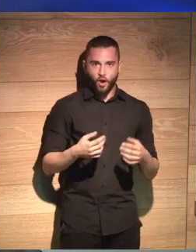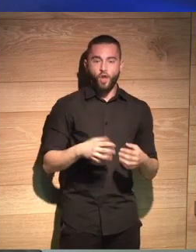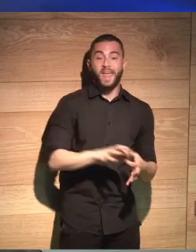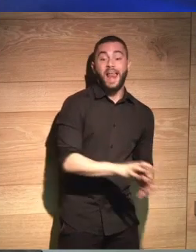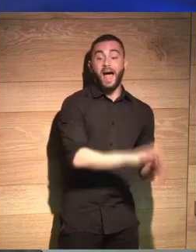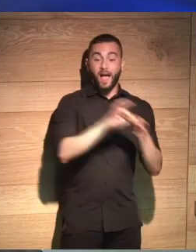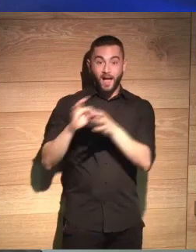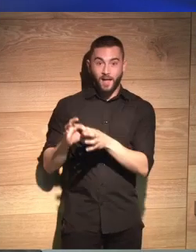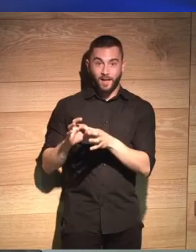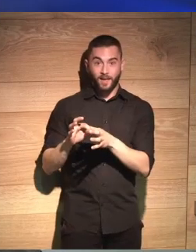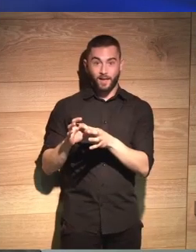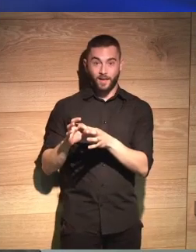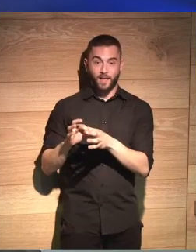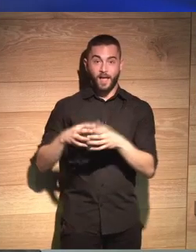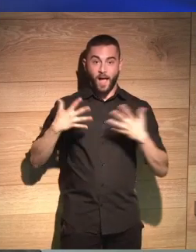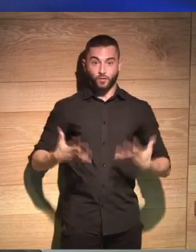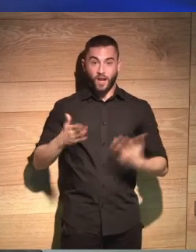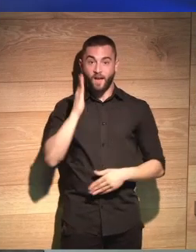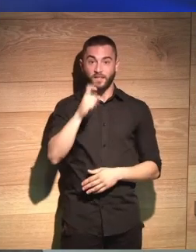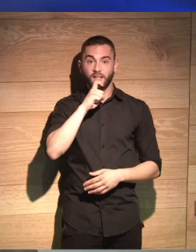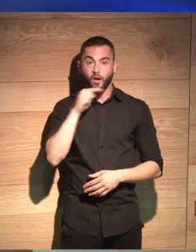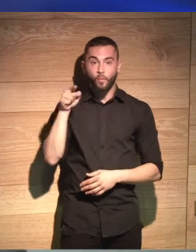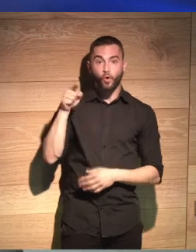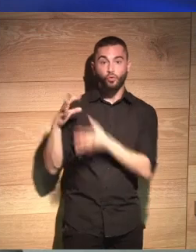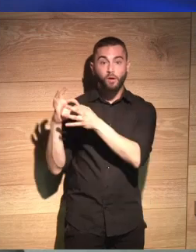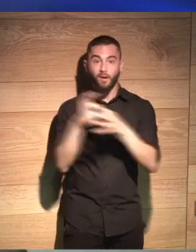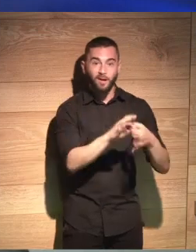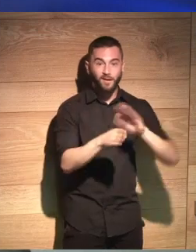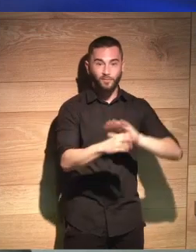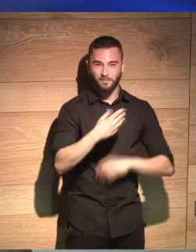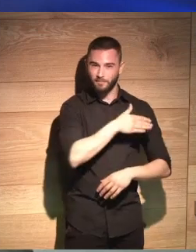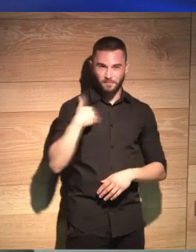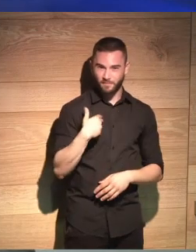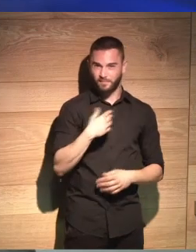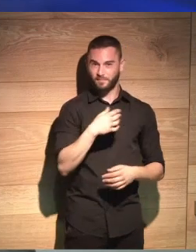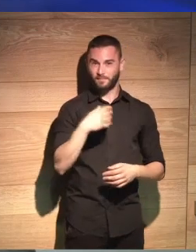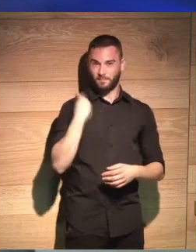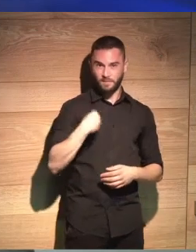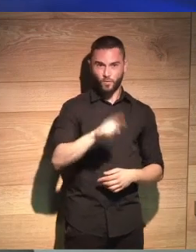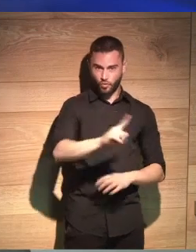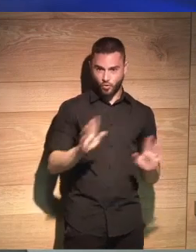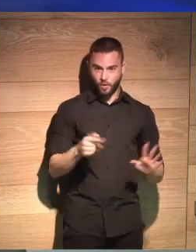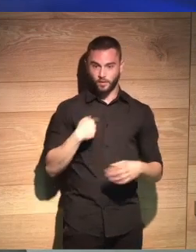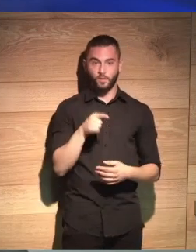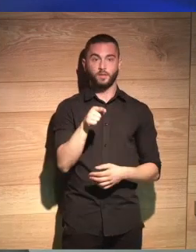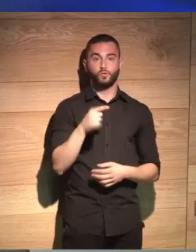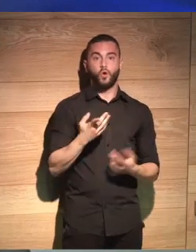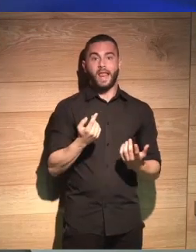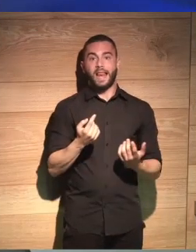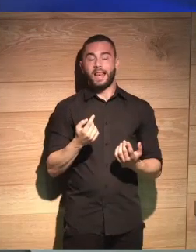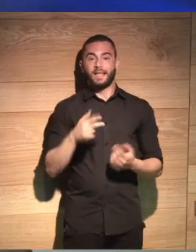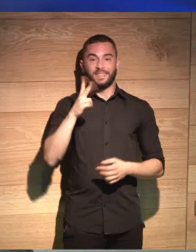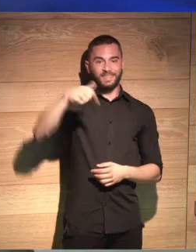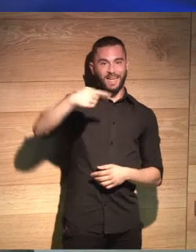decir, Martes hablaba de que hay una especie de chantaje de la actualidad cuando escribes una novela. Y por lo tanto, en